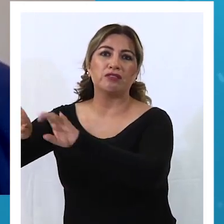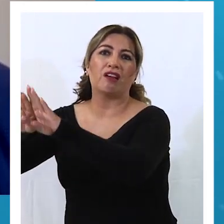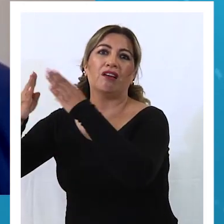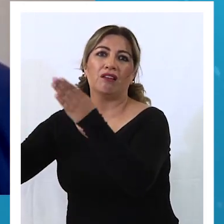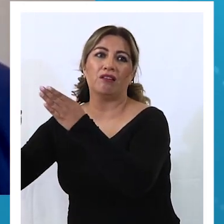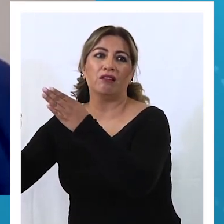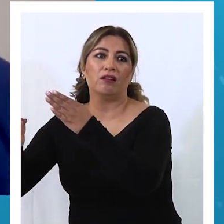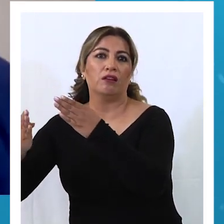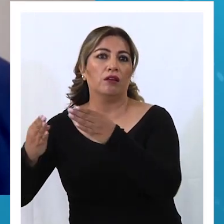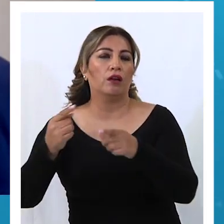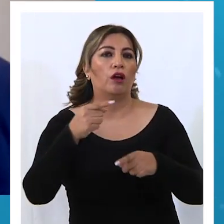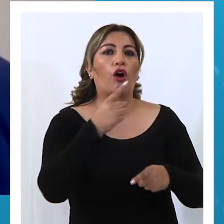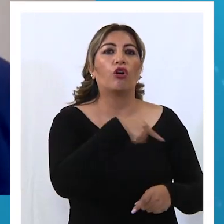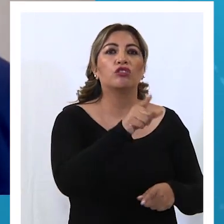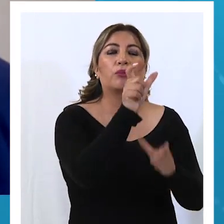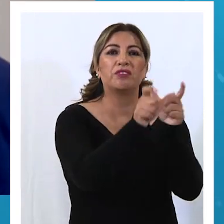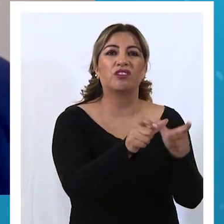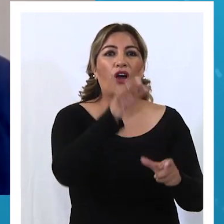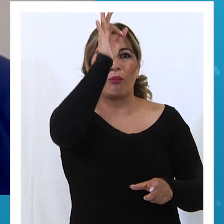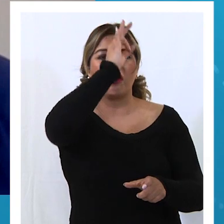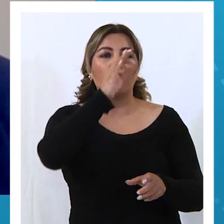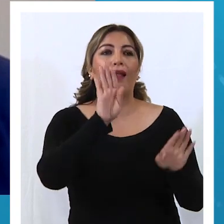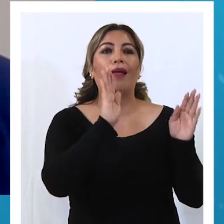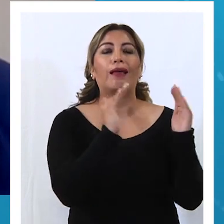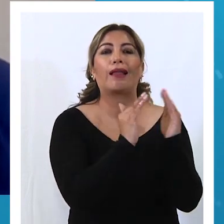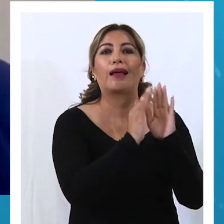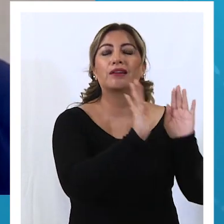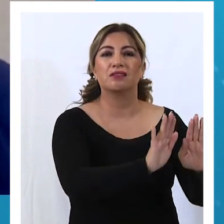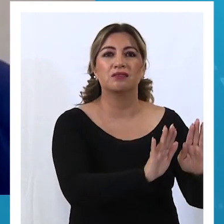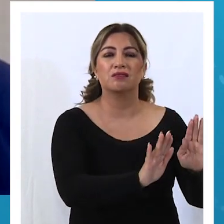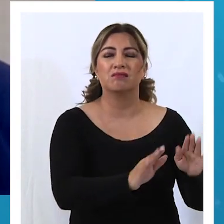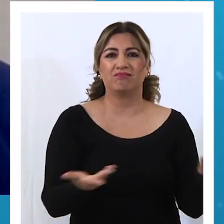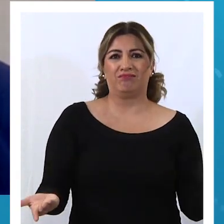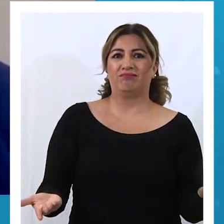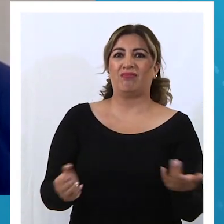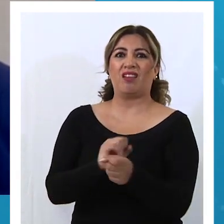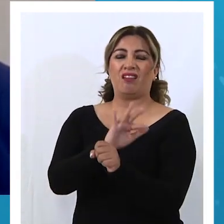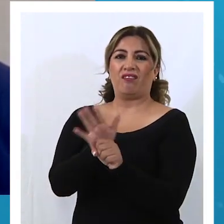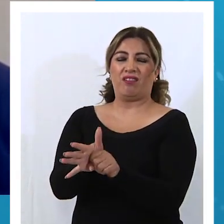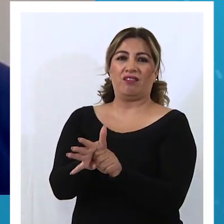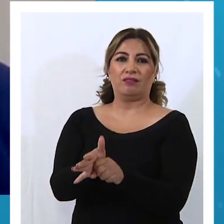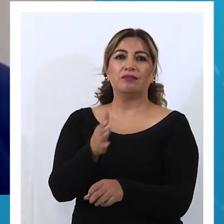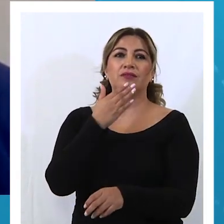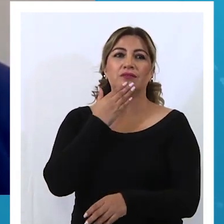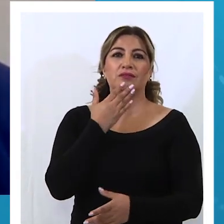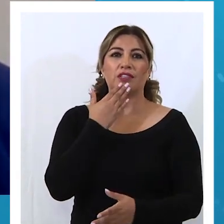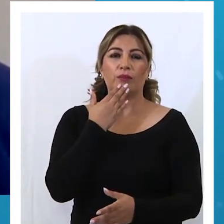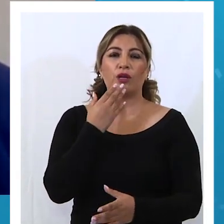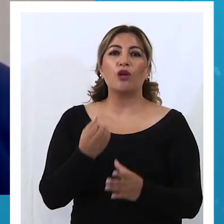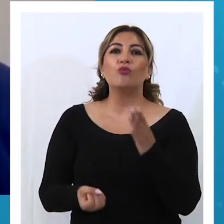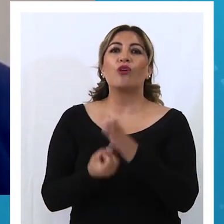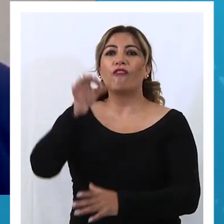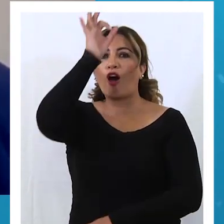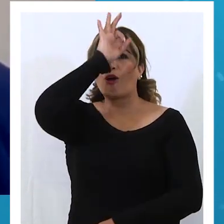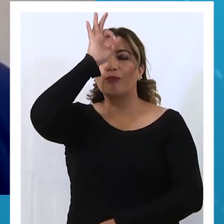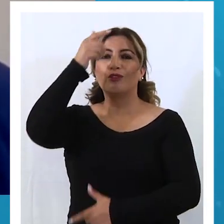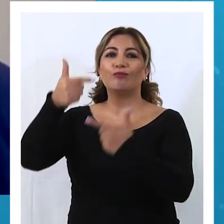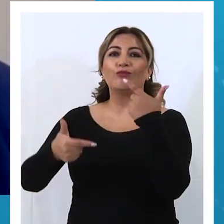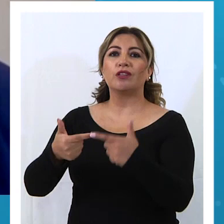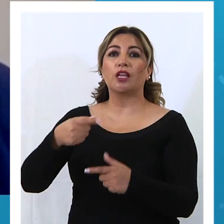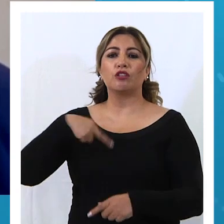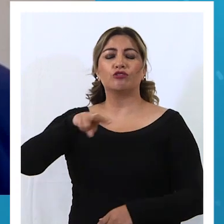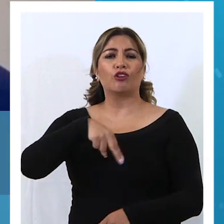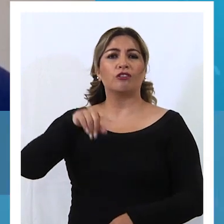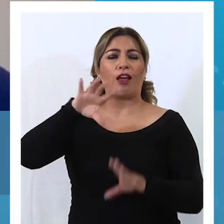y está entre los que quédense en la casa. Y a fin de cuentas, este virus se está transformando también en una opinión política. Y si uno observa